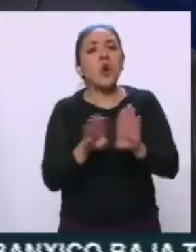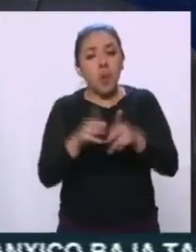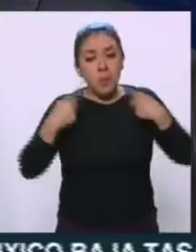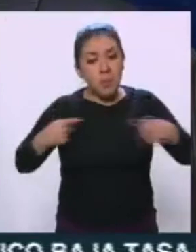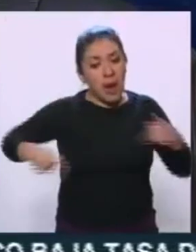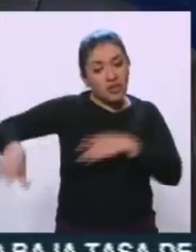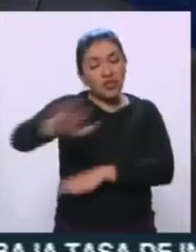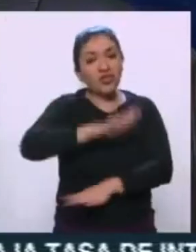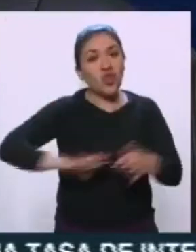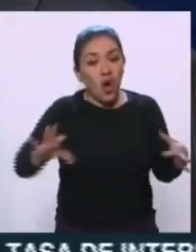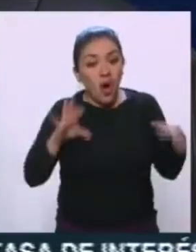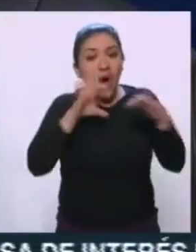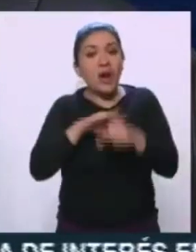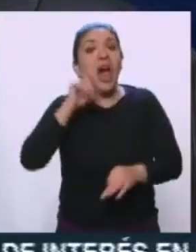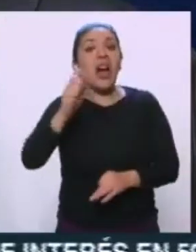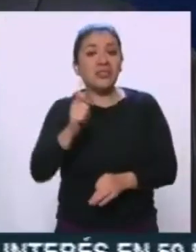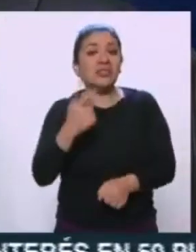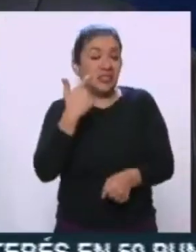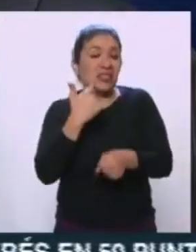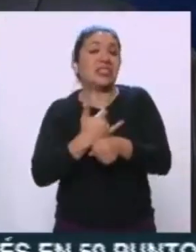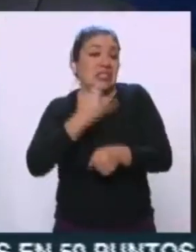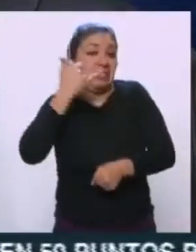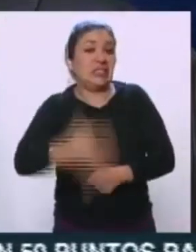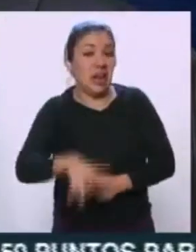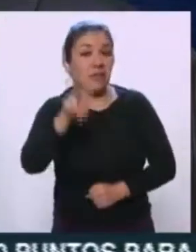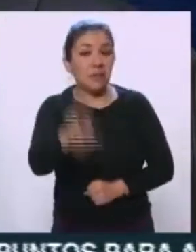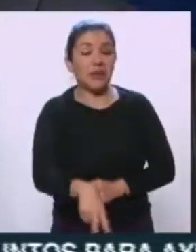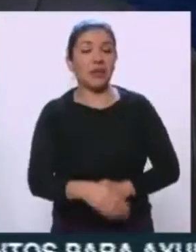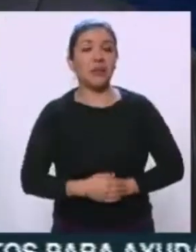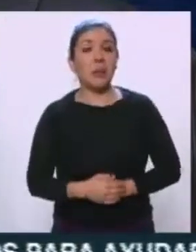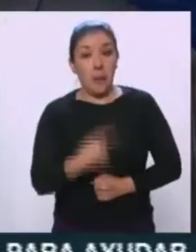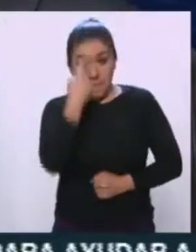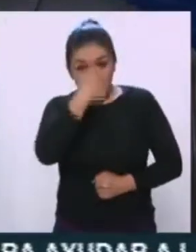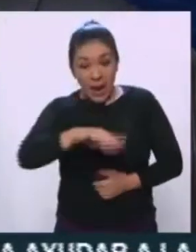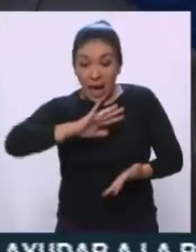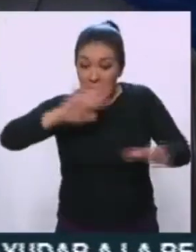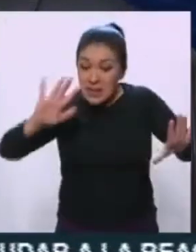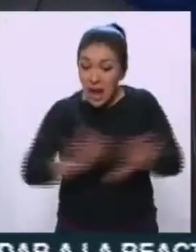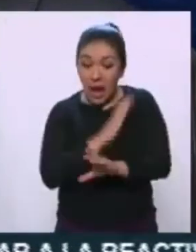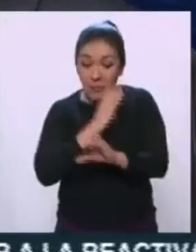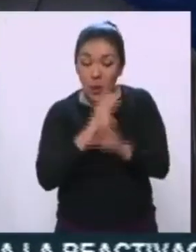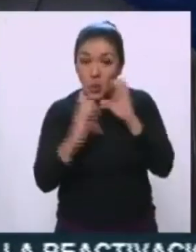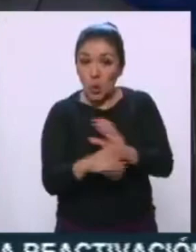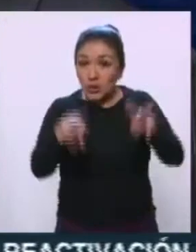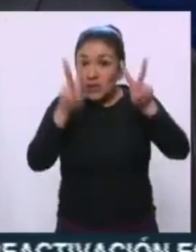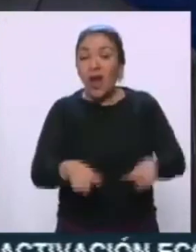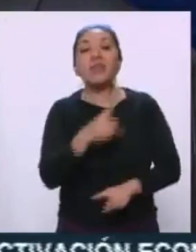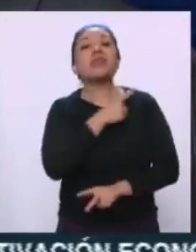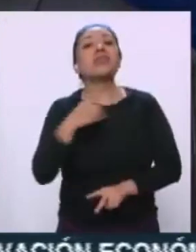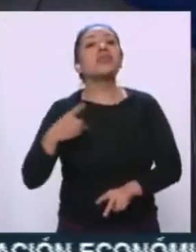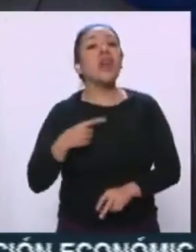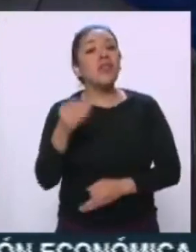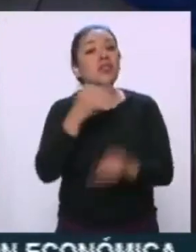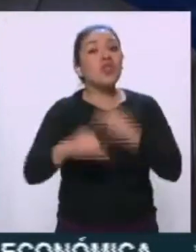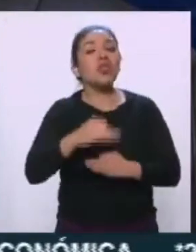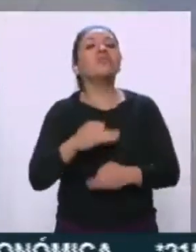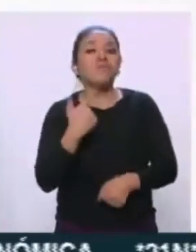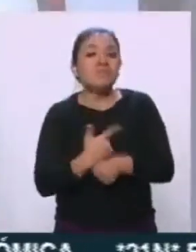sociedad, y es una zona de riesgo. Para que cambien las cosas, vamos a tener que